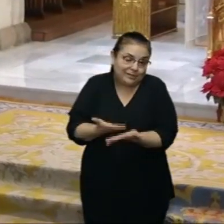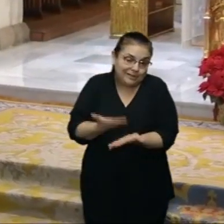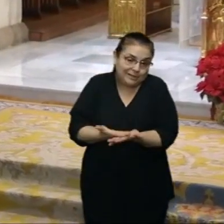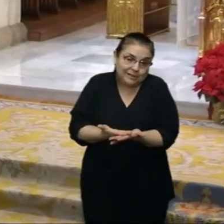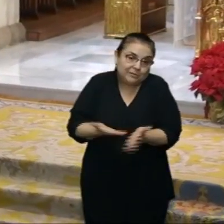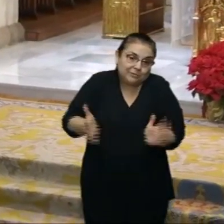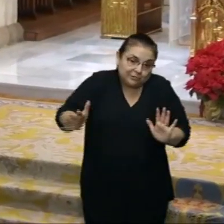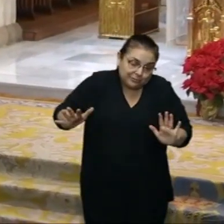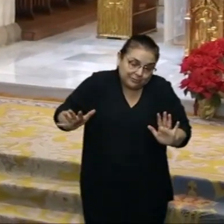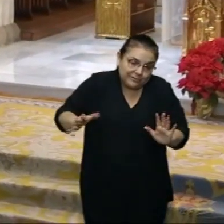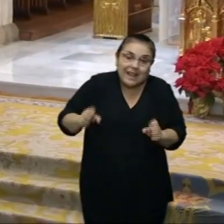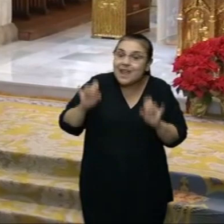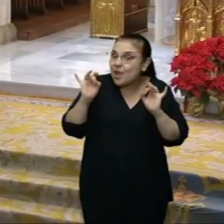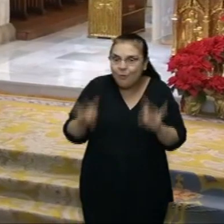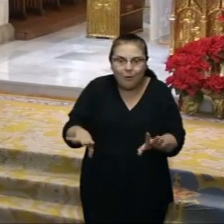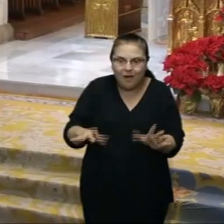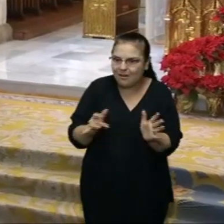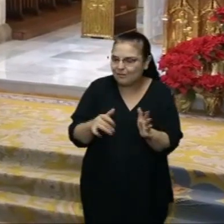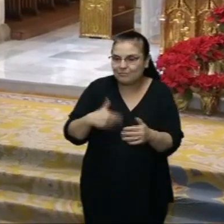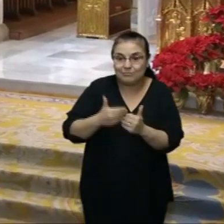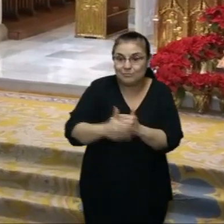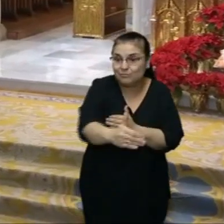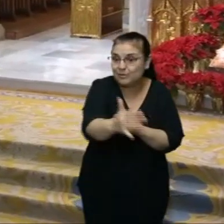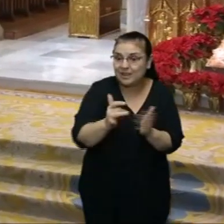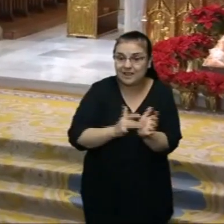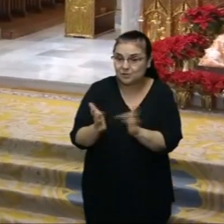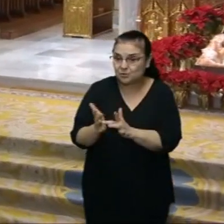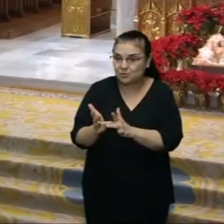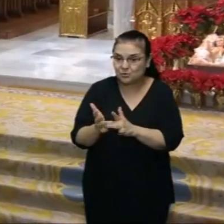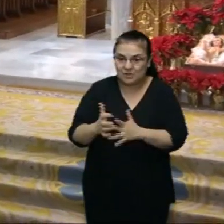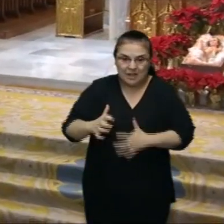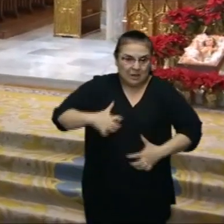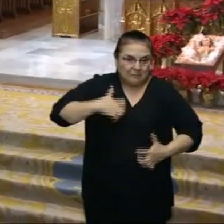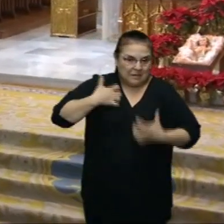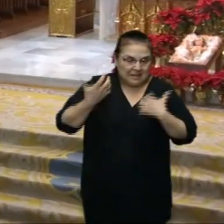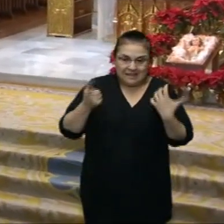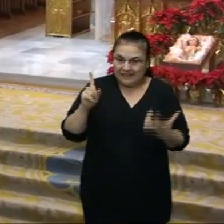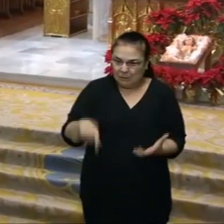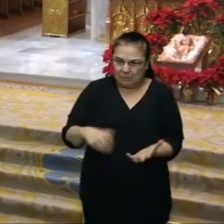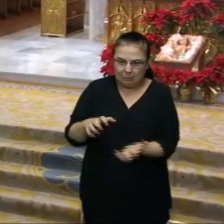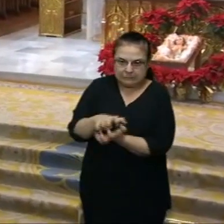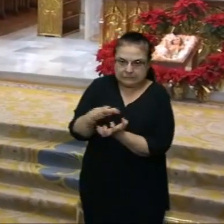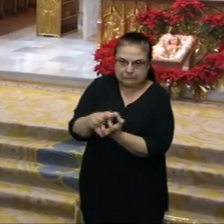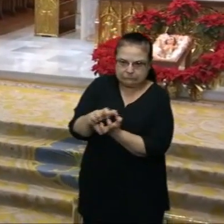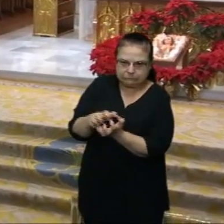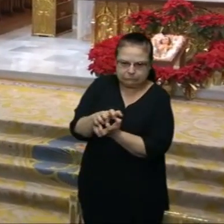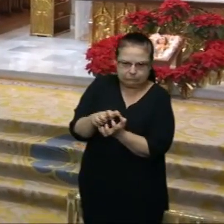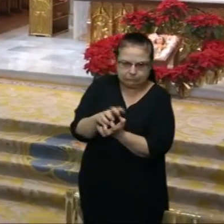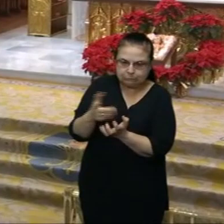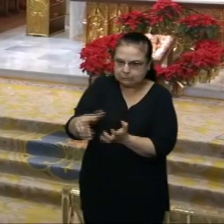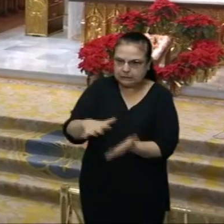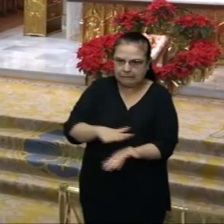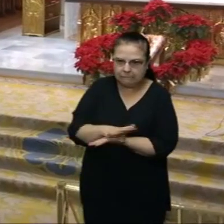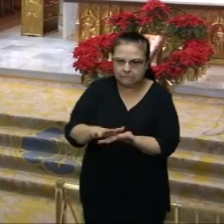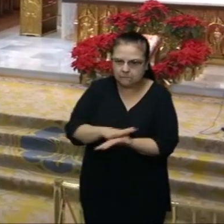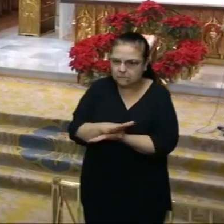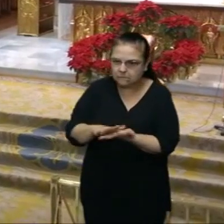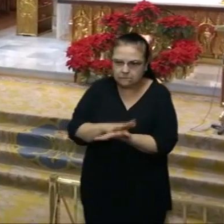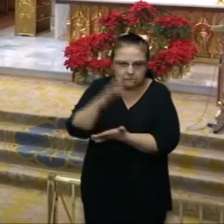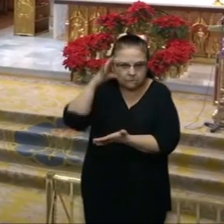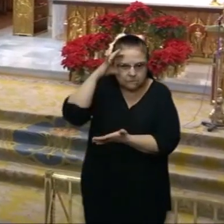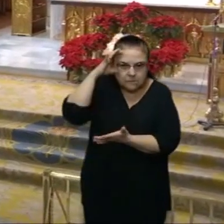Jesús, pues también le rechinaban los dientes. Oyendo sus palabras,